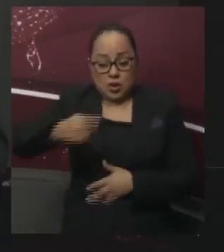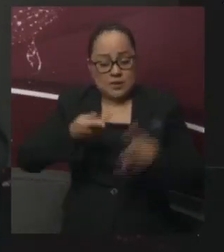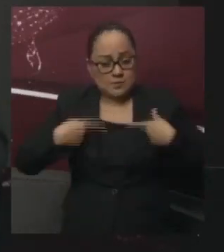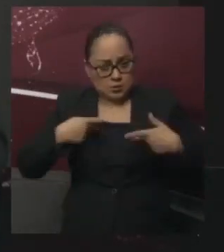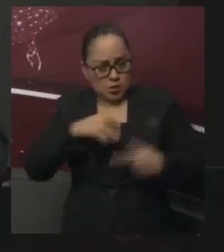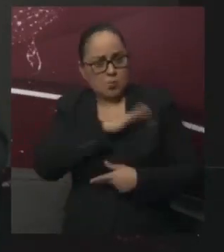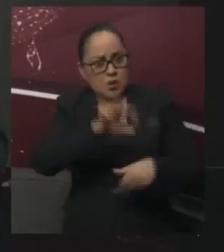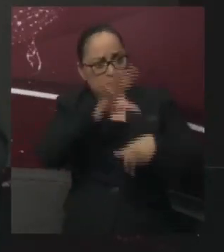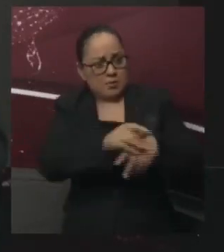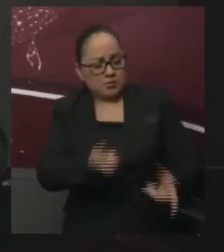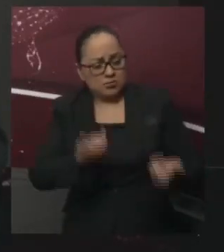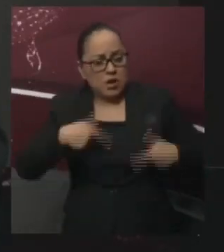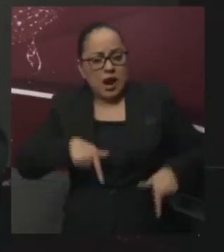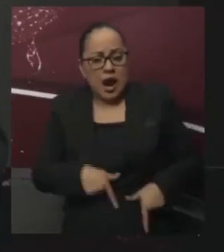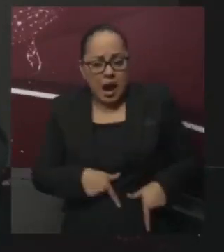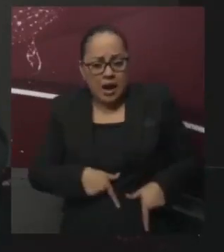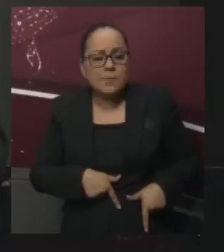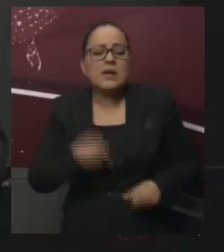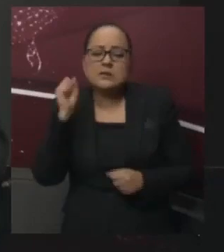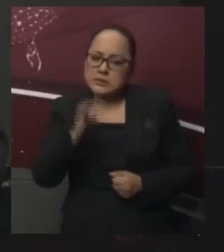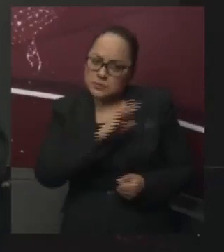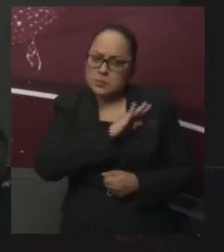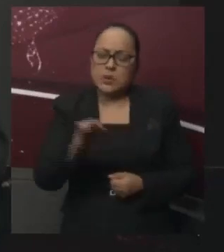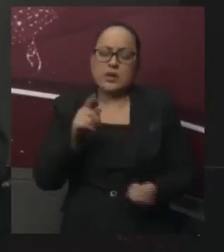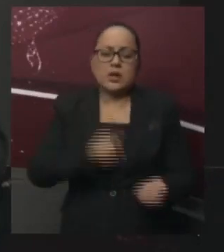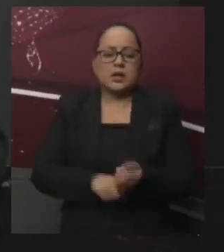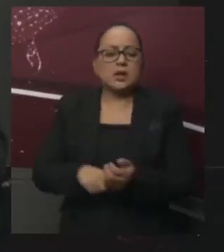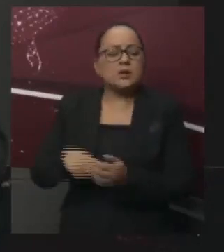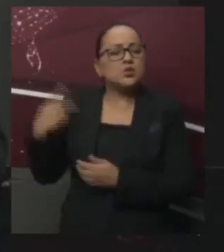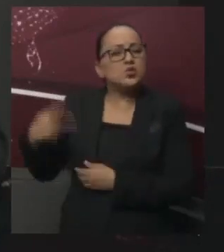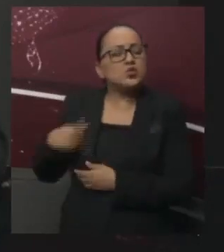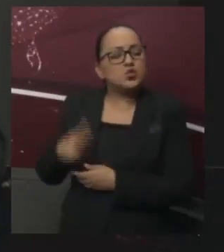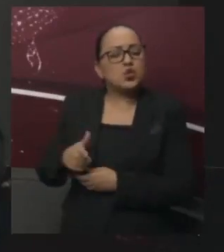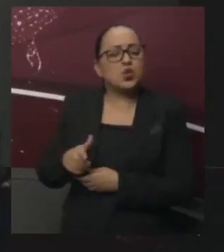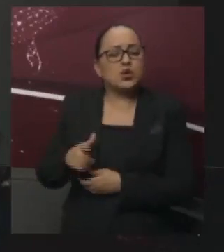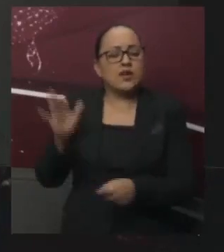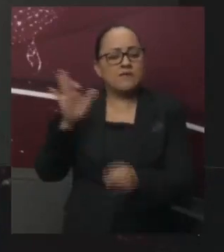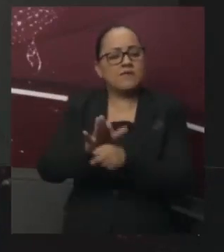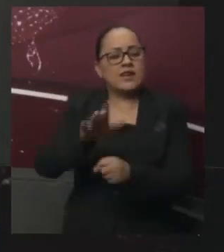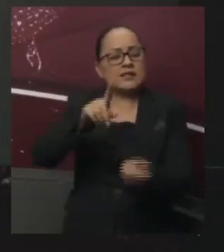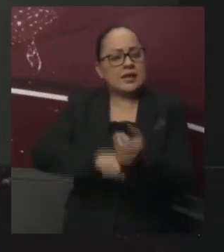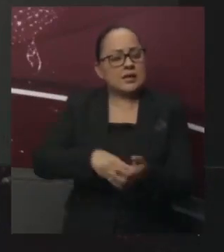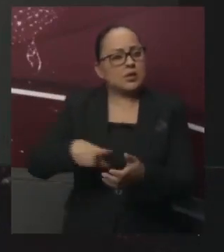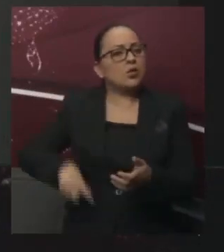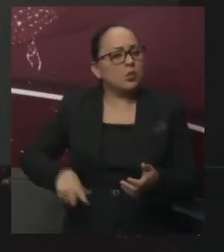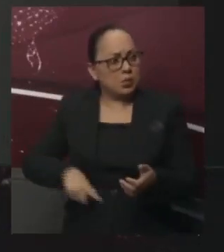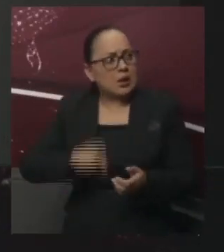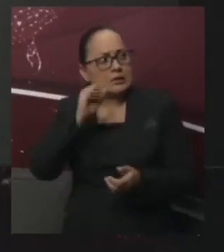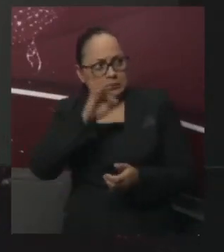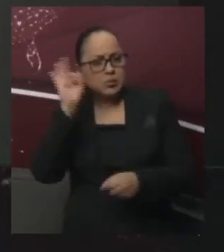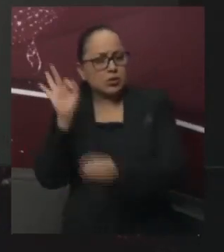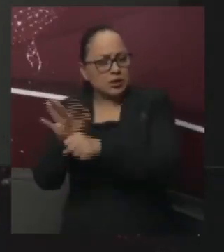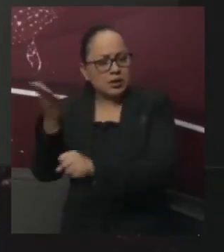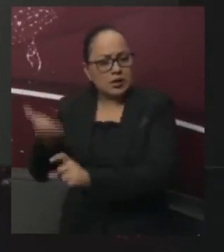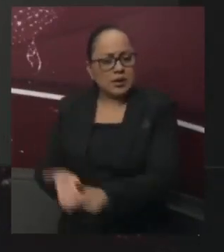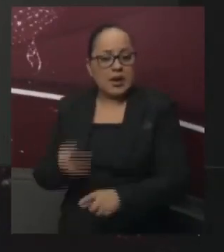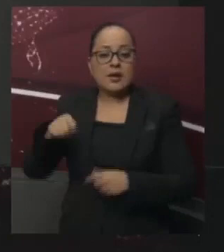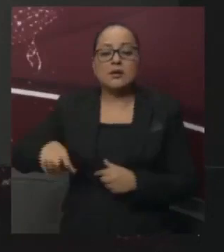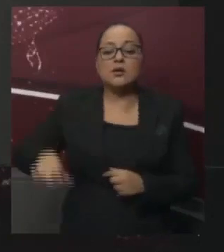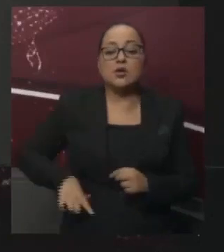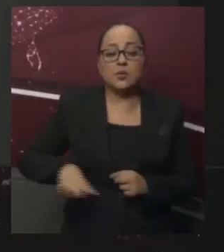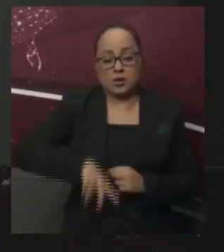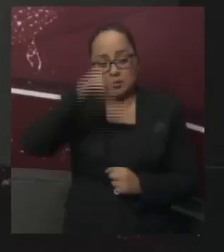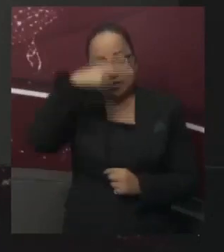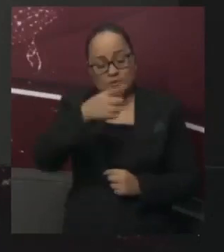¿no? Y que de alguna forma la defensa propia está totalmente regulada por el Estado. Aquí en el Estado mexicano sí necesitamos